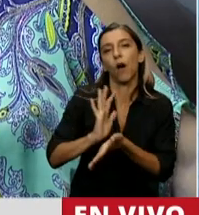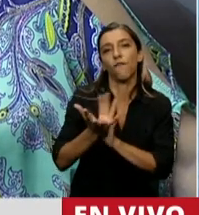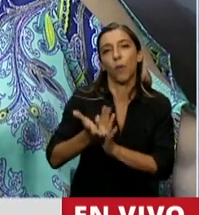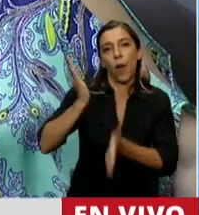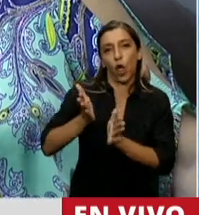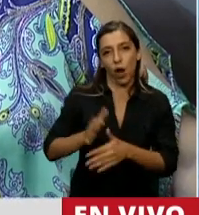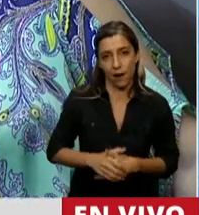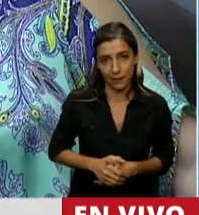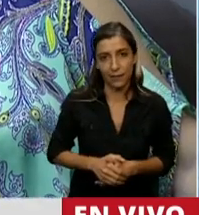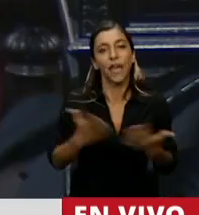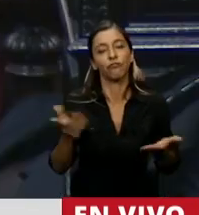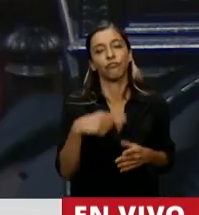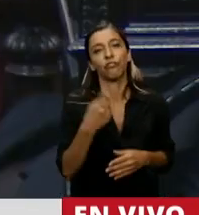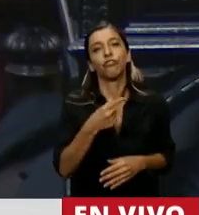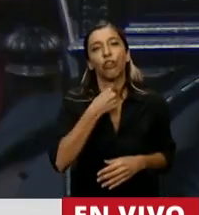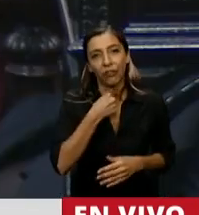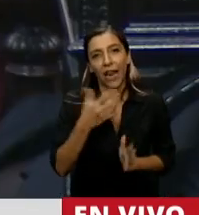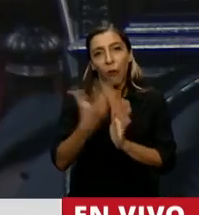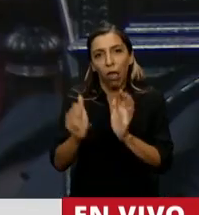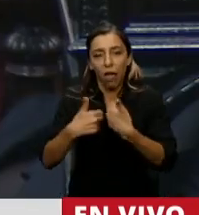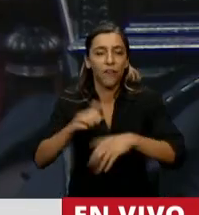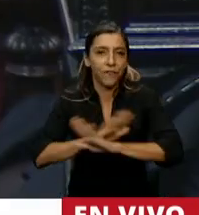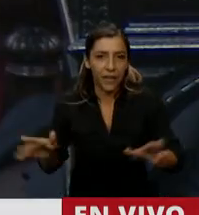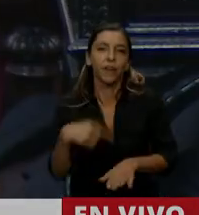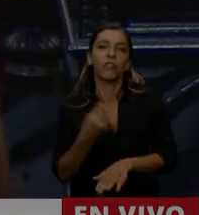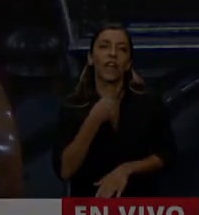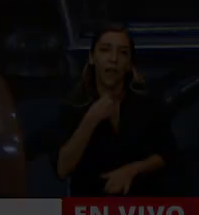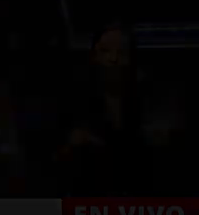mata. Por eso decimos, será ley. Muchas gracias. Gracias, diputada.